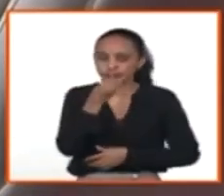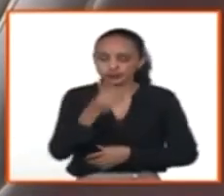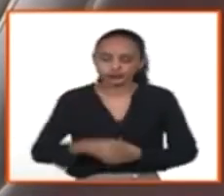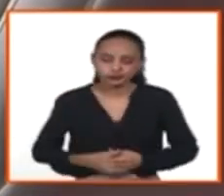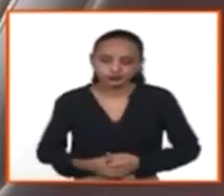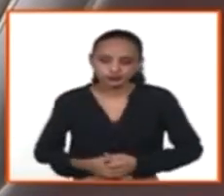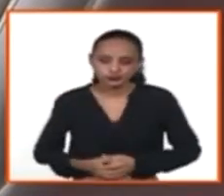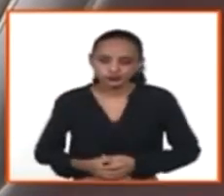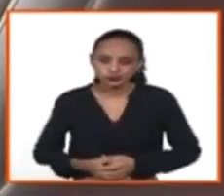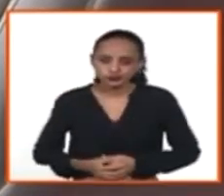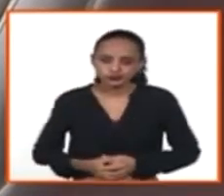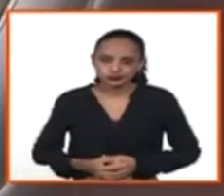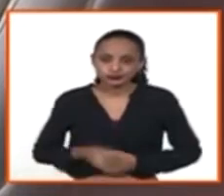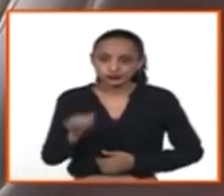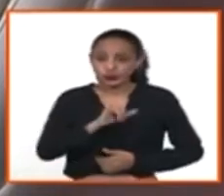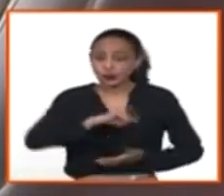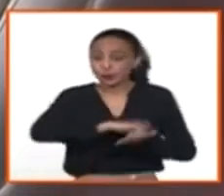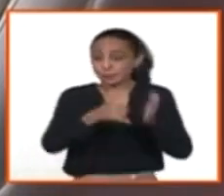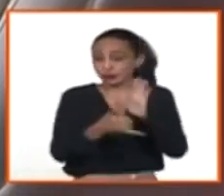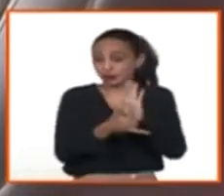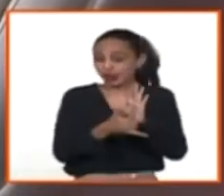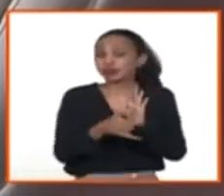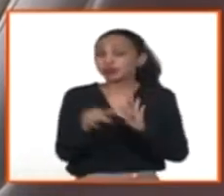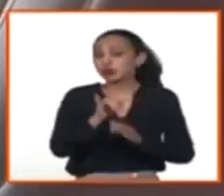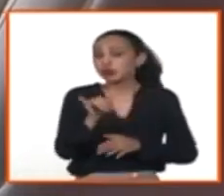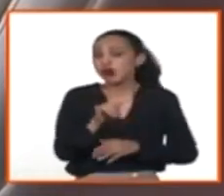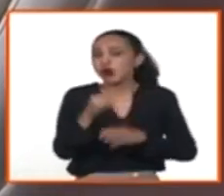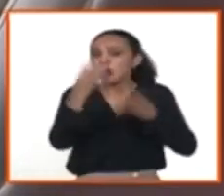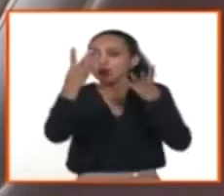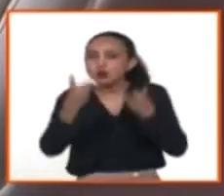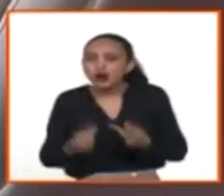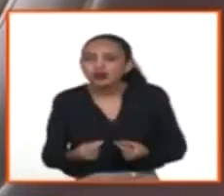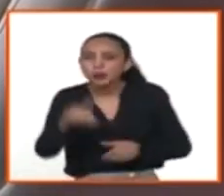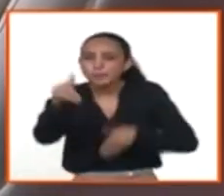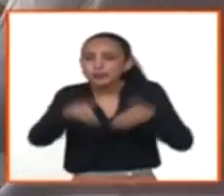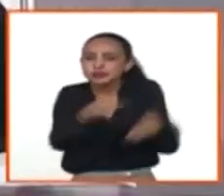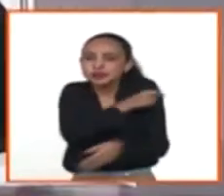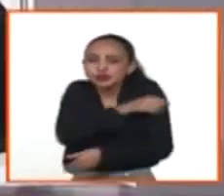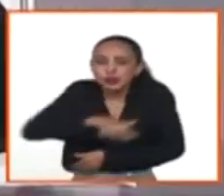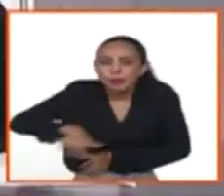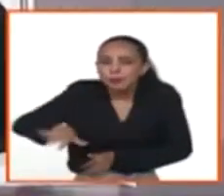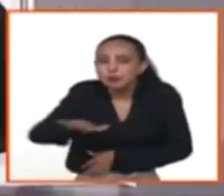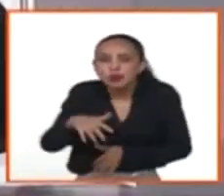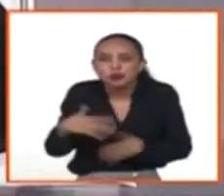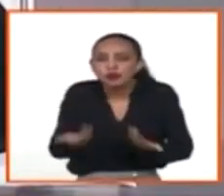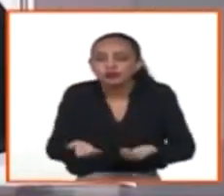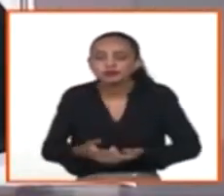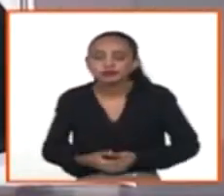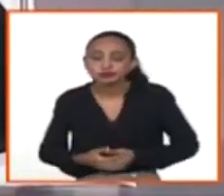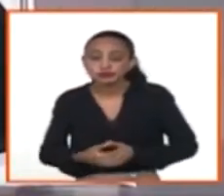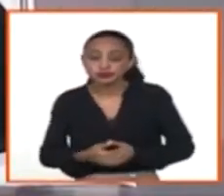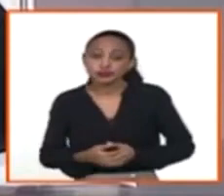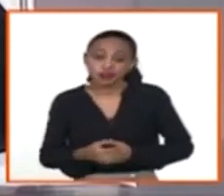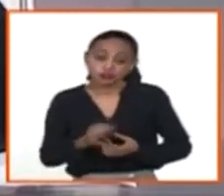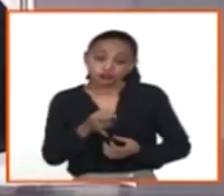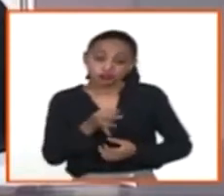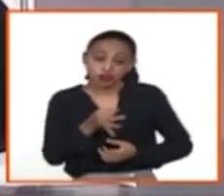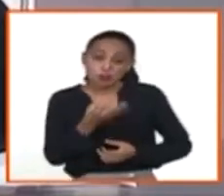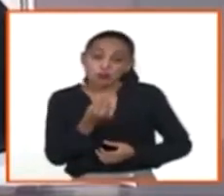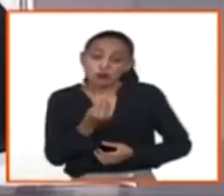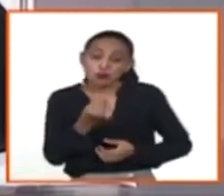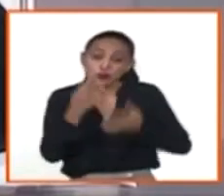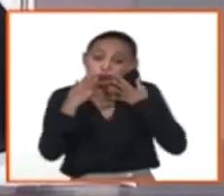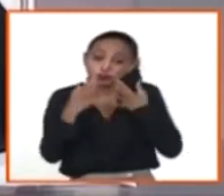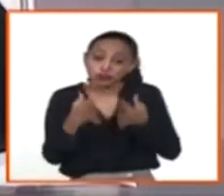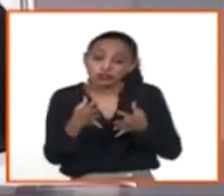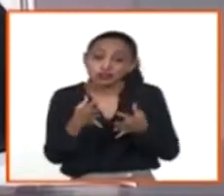esa proyección estratégica, pero ¿cuánto implica de participación popular? Es así, Randy, es muy importante la participación de nuestra población, no solo